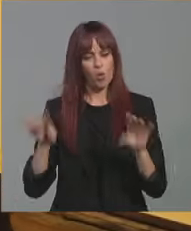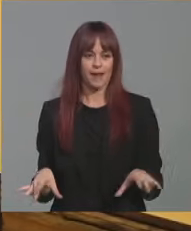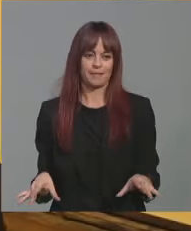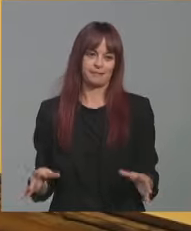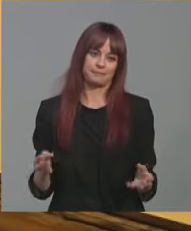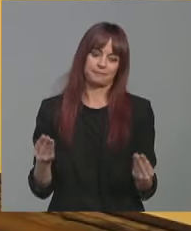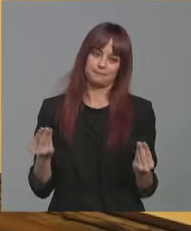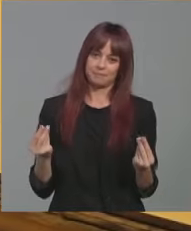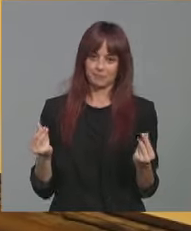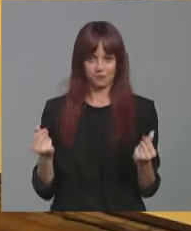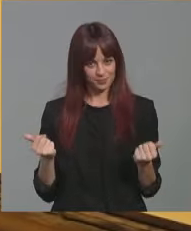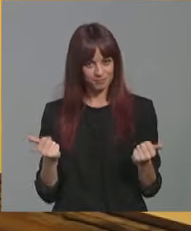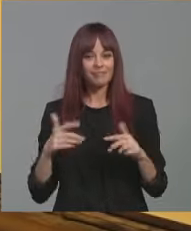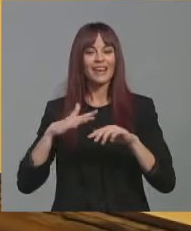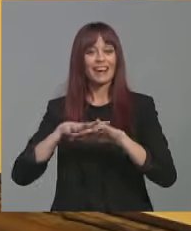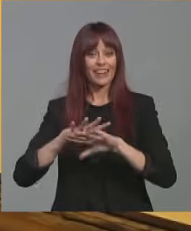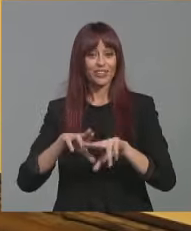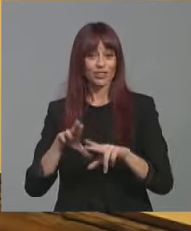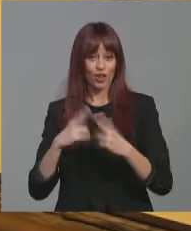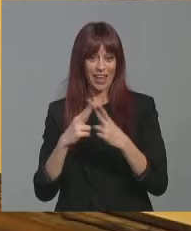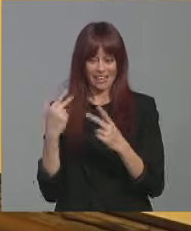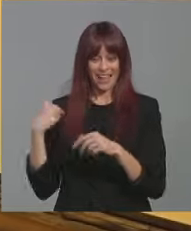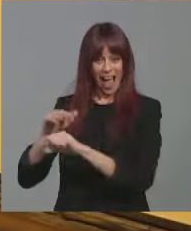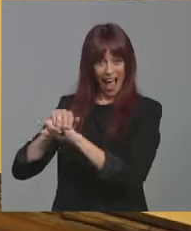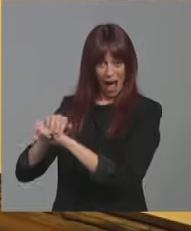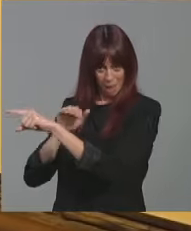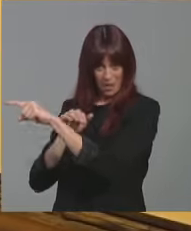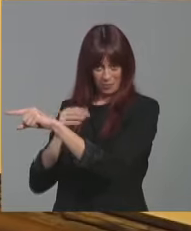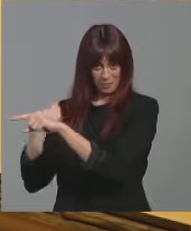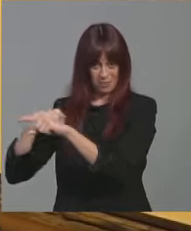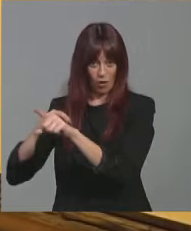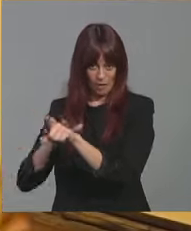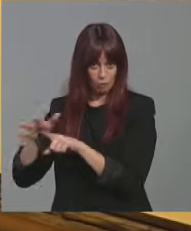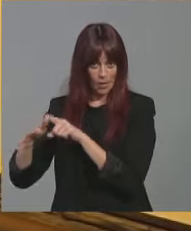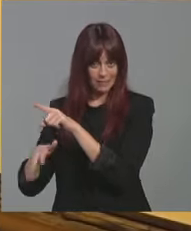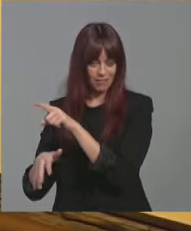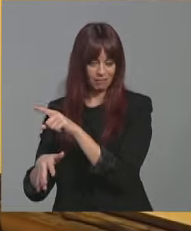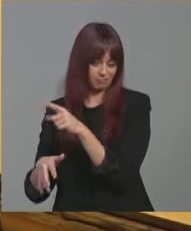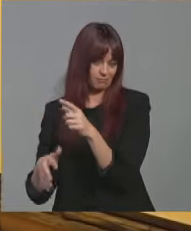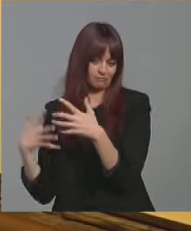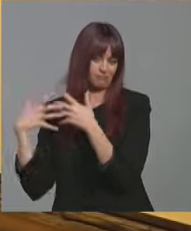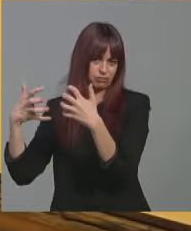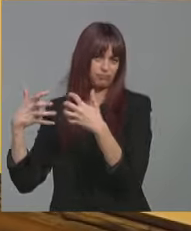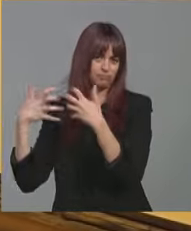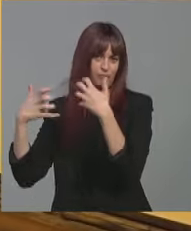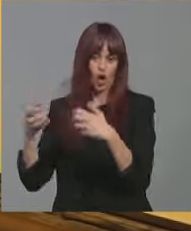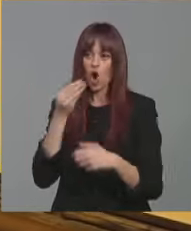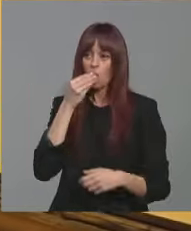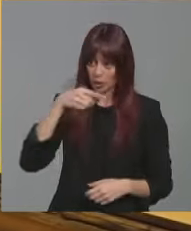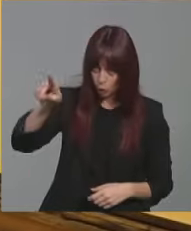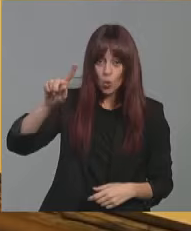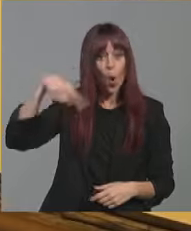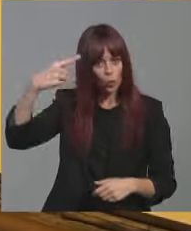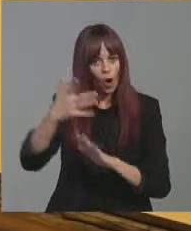en los en las redes sociales de de este amigo de J Burger challenge le aparecen cada dos por tres cómetelo tú luego